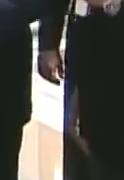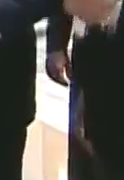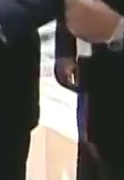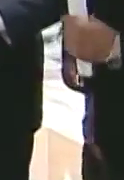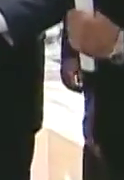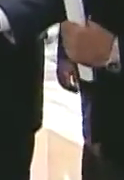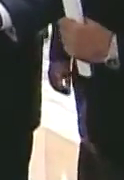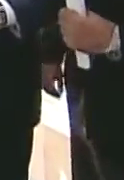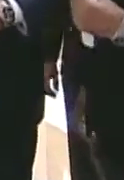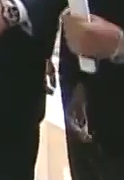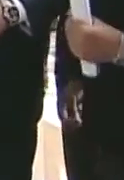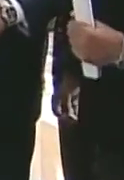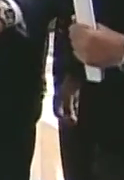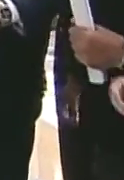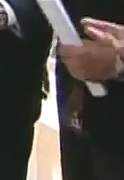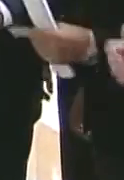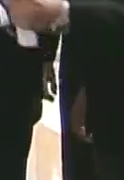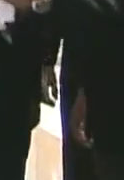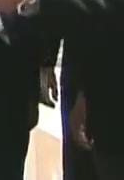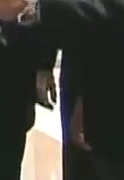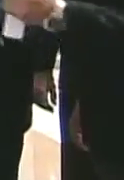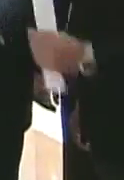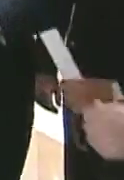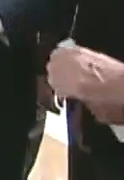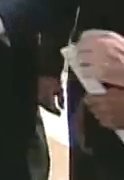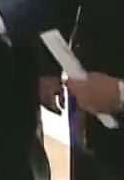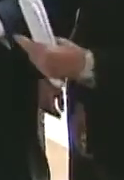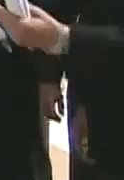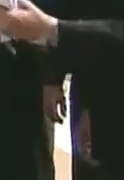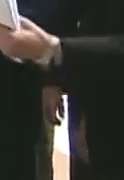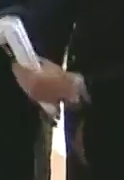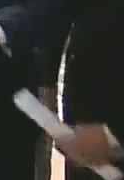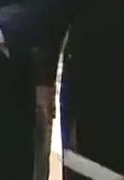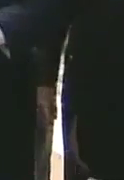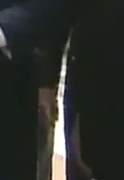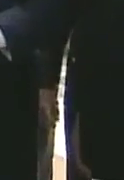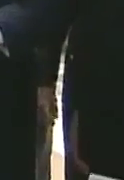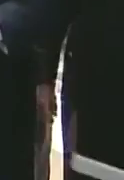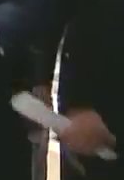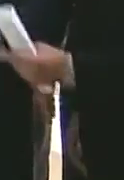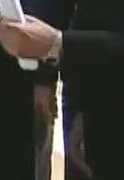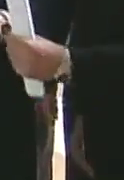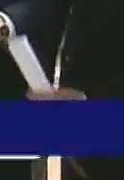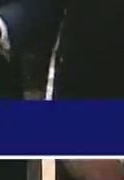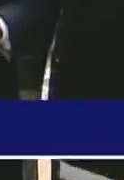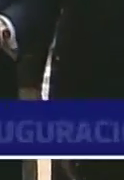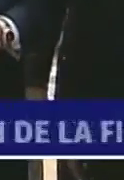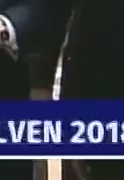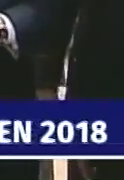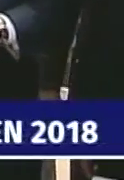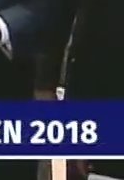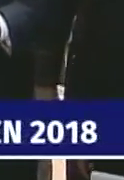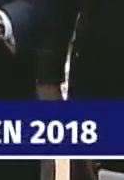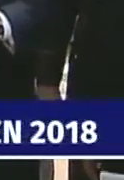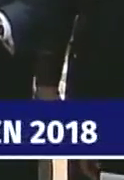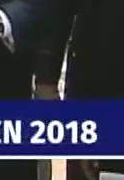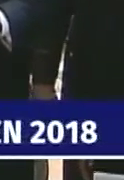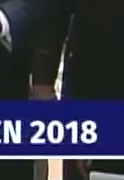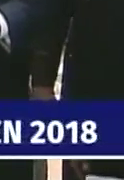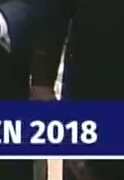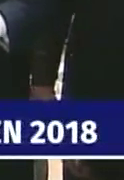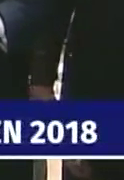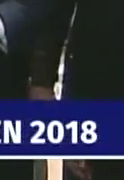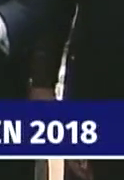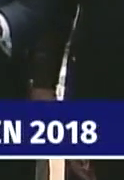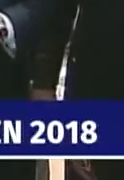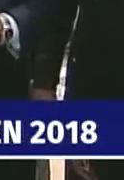exposiciones que se van a estar realizando y de manera gratuita. Importante destacar que todas estas obras usted las va a poder disfrutar de